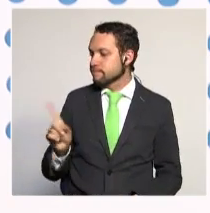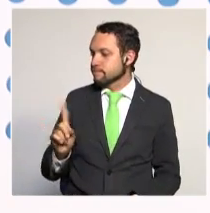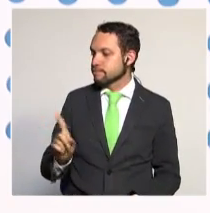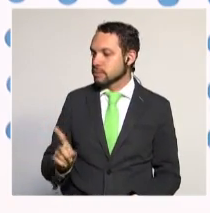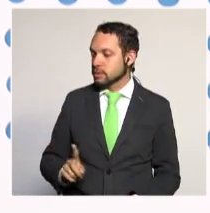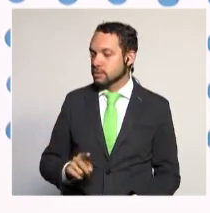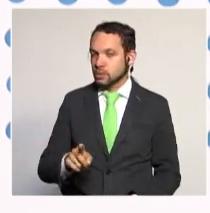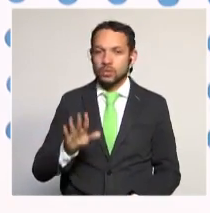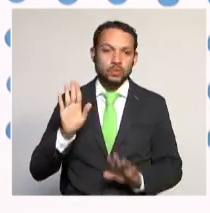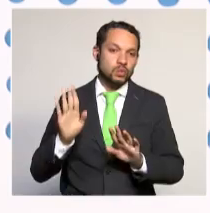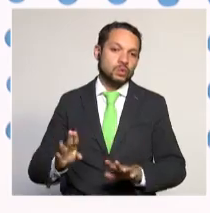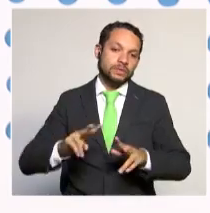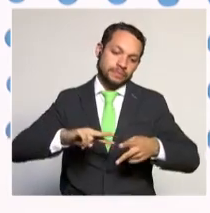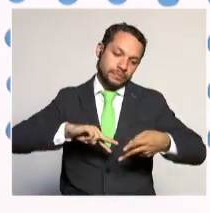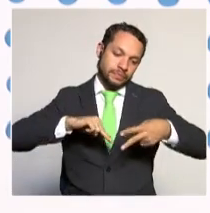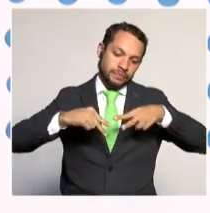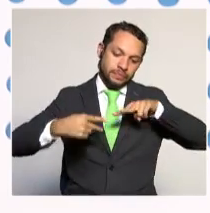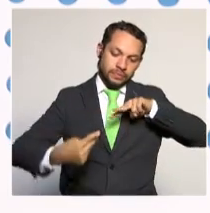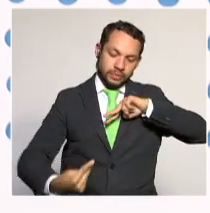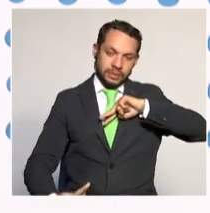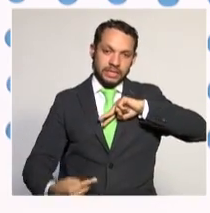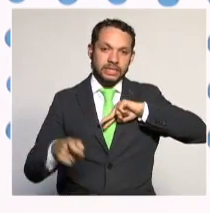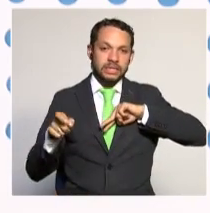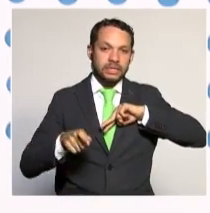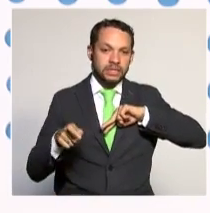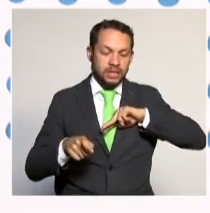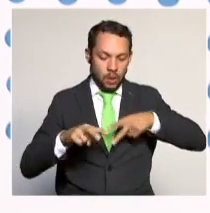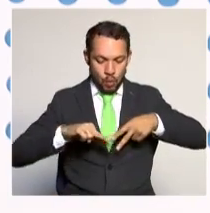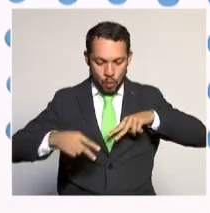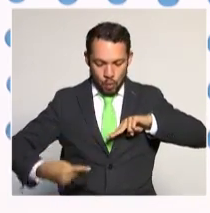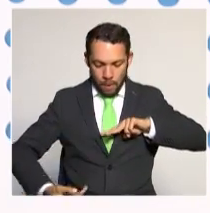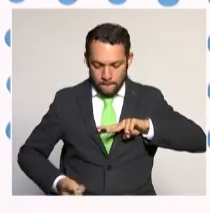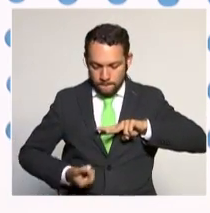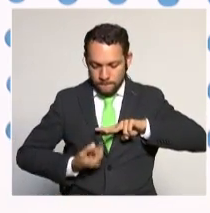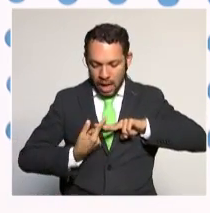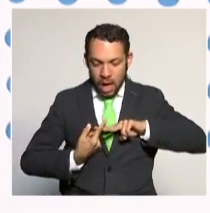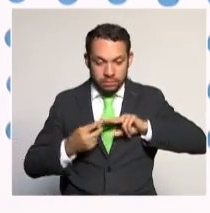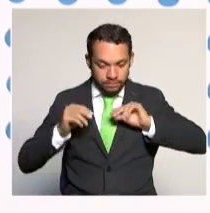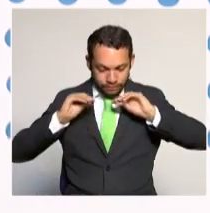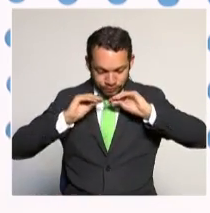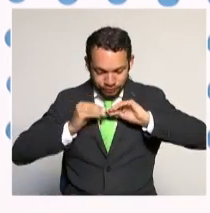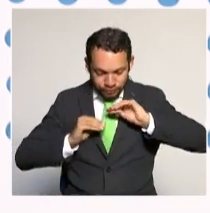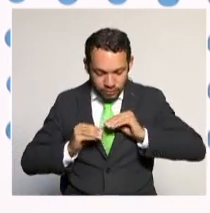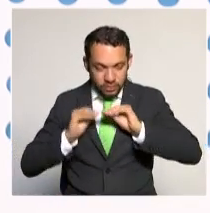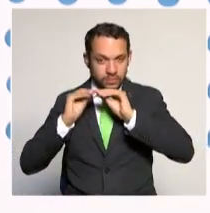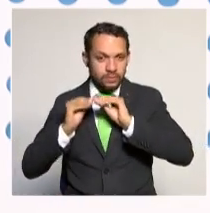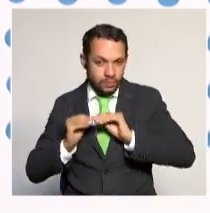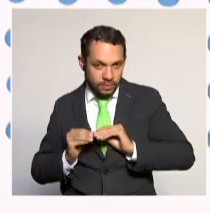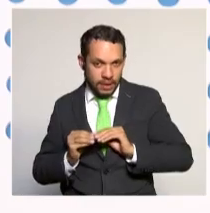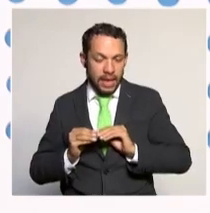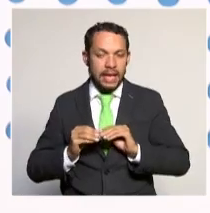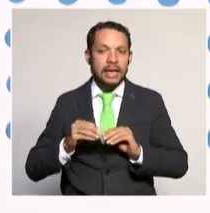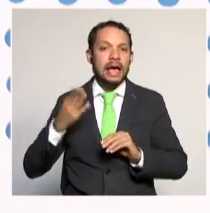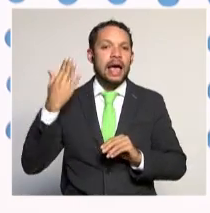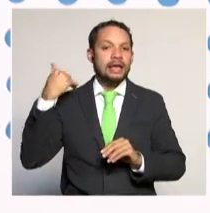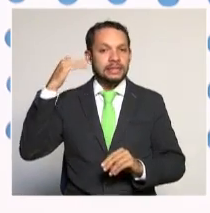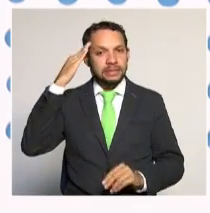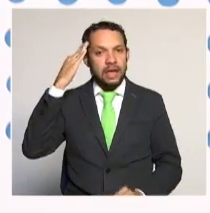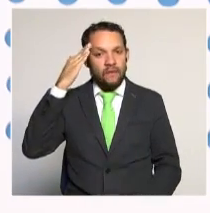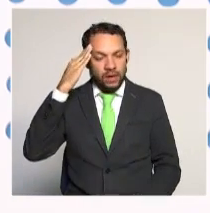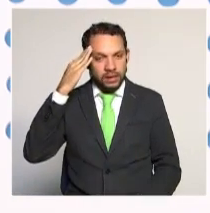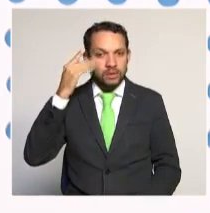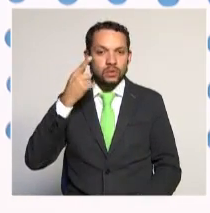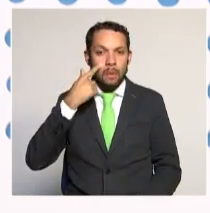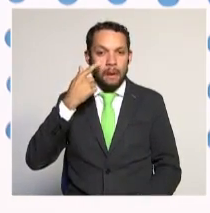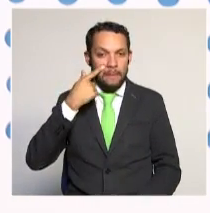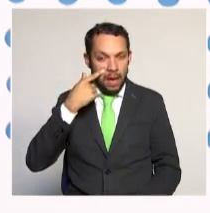hacer sería una especie de tamizaje genético. Pero ya tendría que saber usted si su papá, su mamá o alguien,